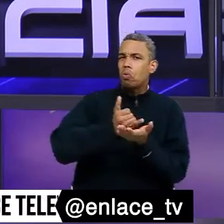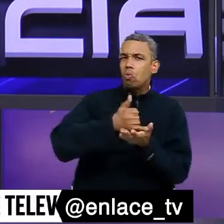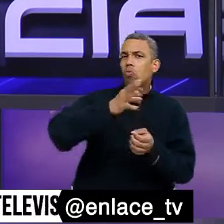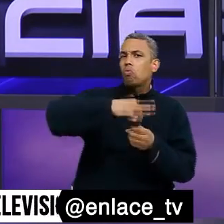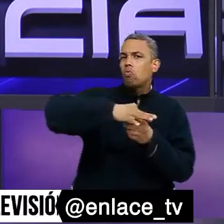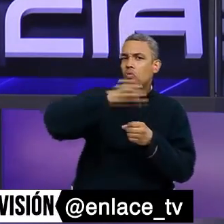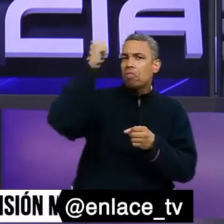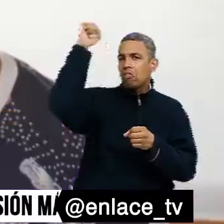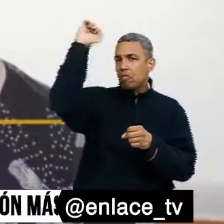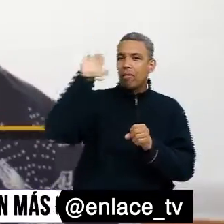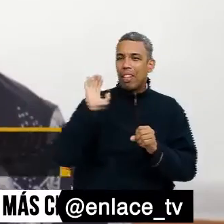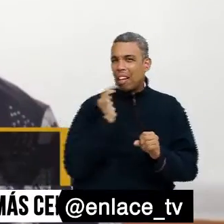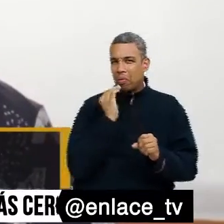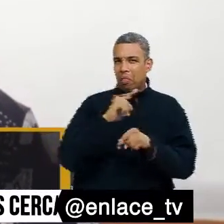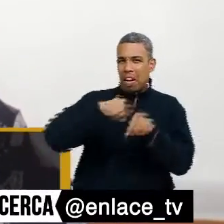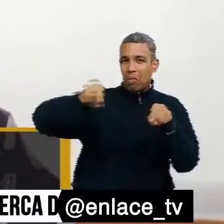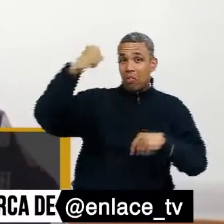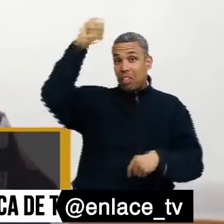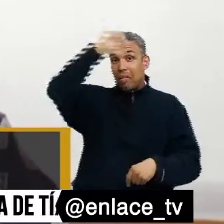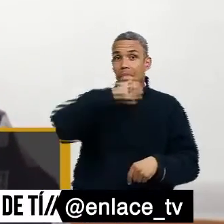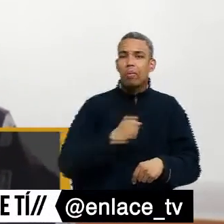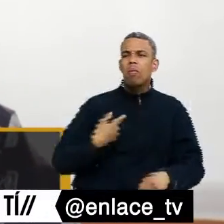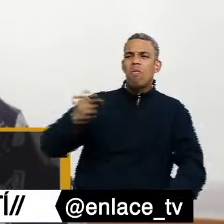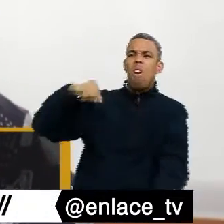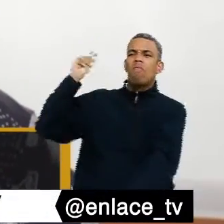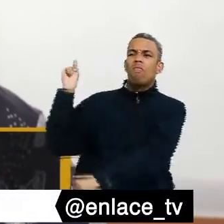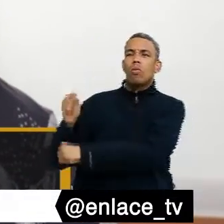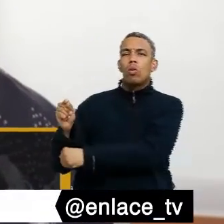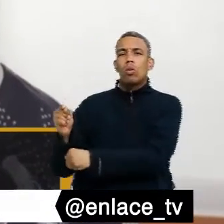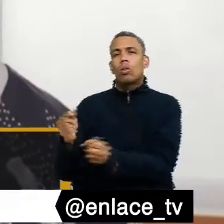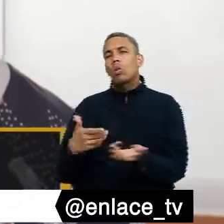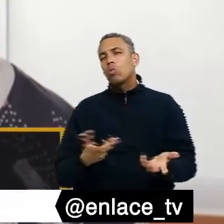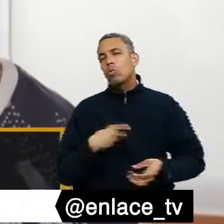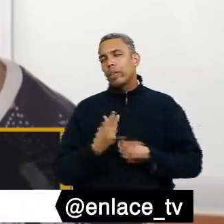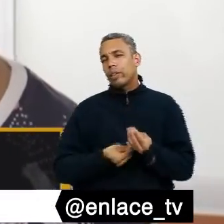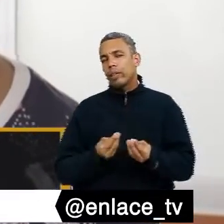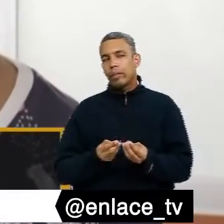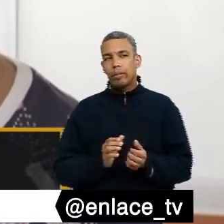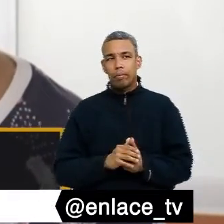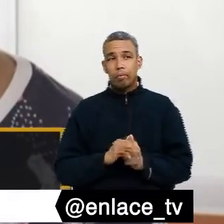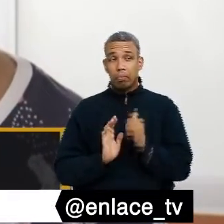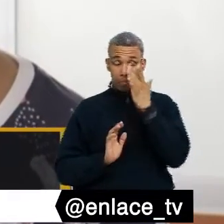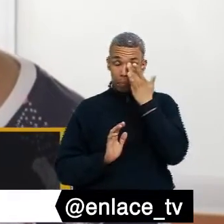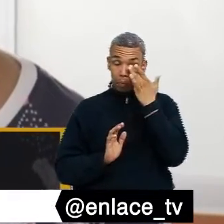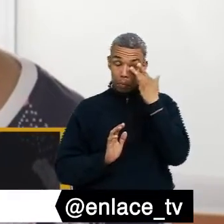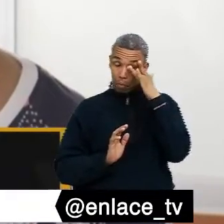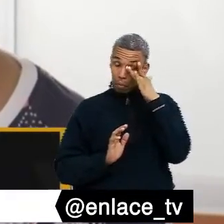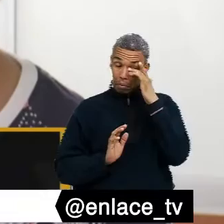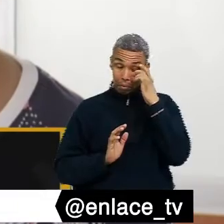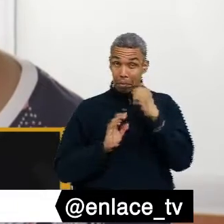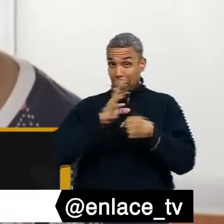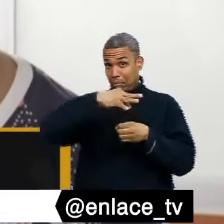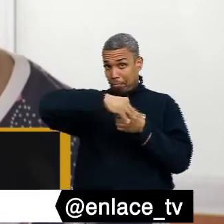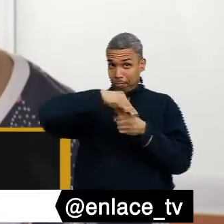Comunal. Pues es normal, ¿no? Después del proceso de elecciones y entrega de resoluciones que la hicimos el